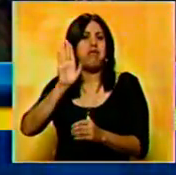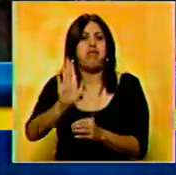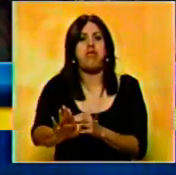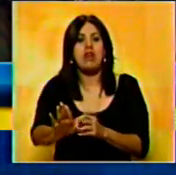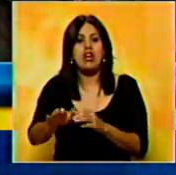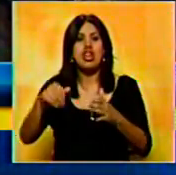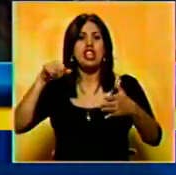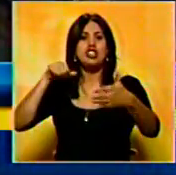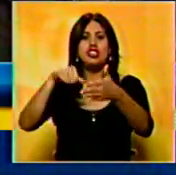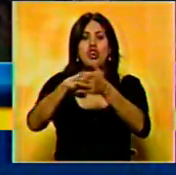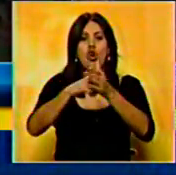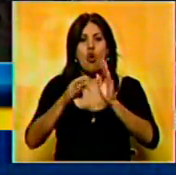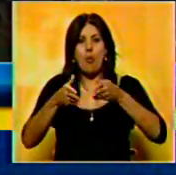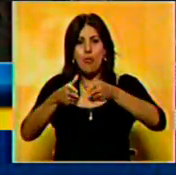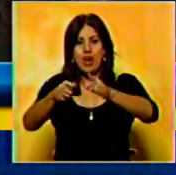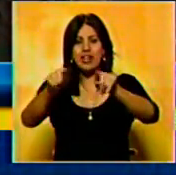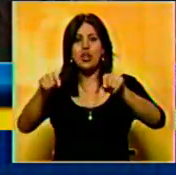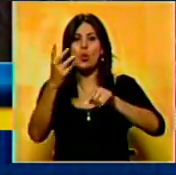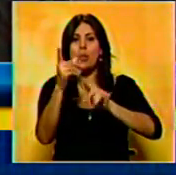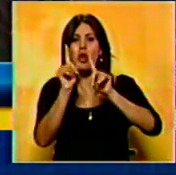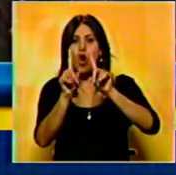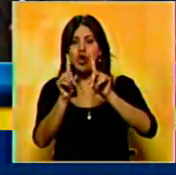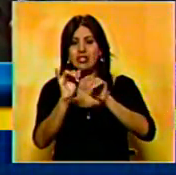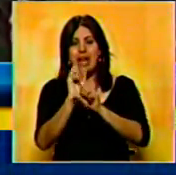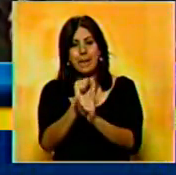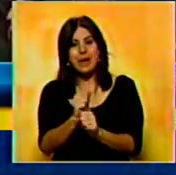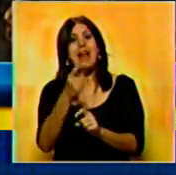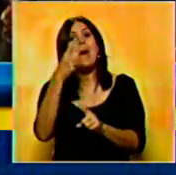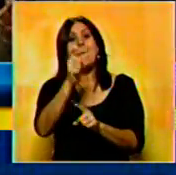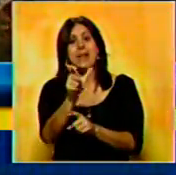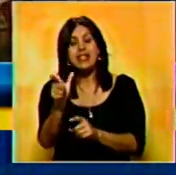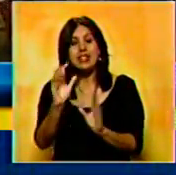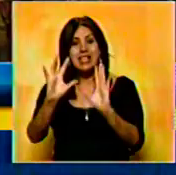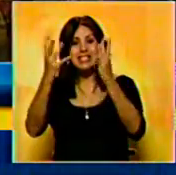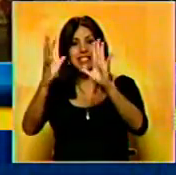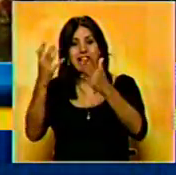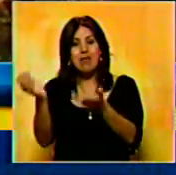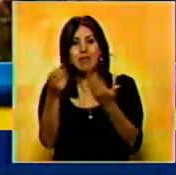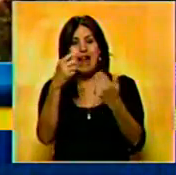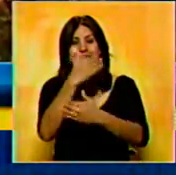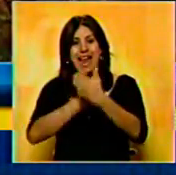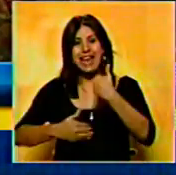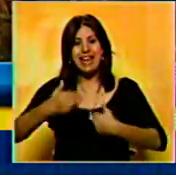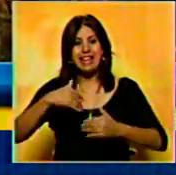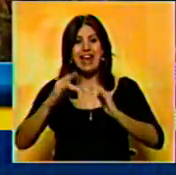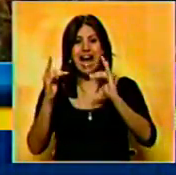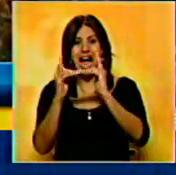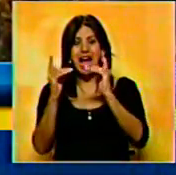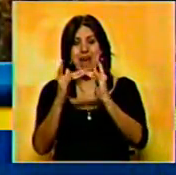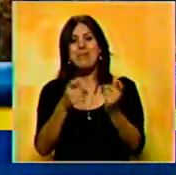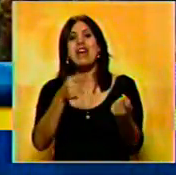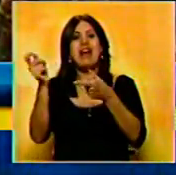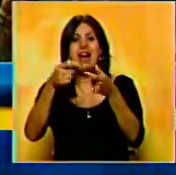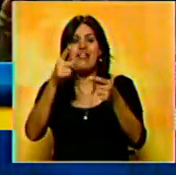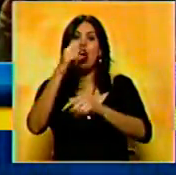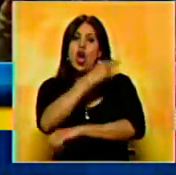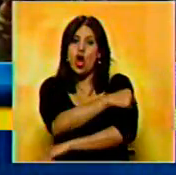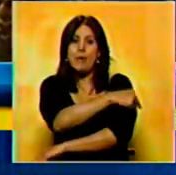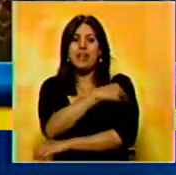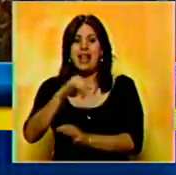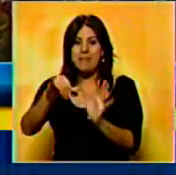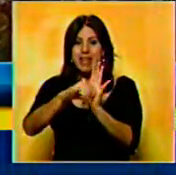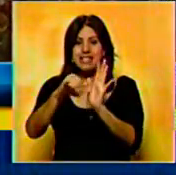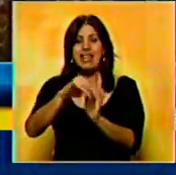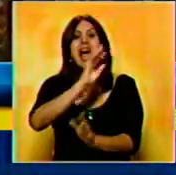debida y chocó contra el muelle número 11 del puerto personal del rescate evacuó los heridos en camillas y fueron trasladados al hospital más